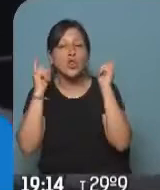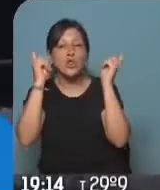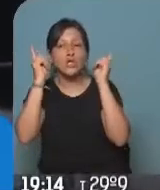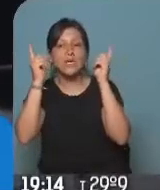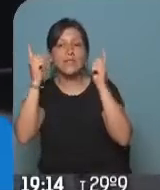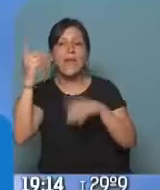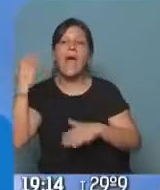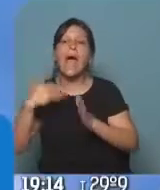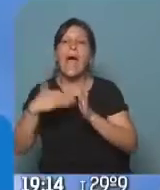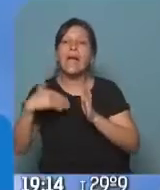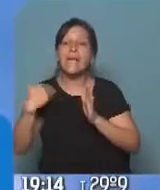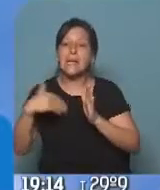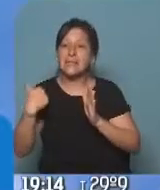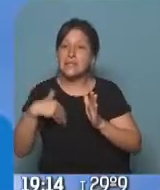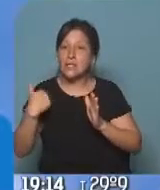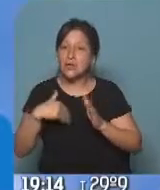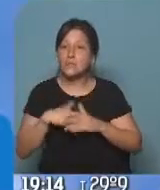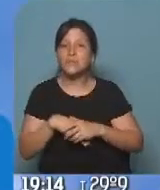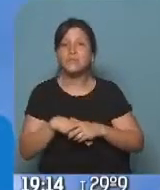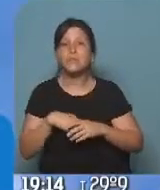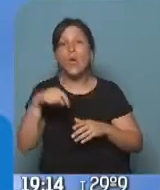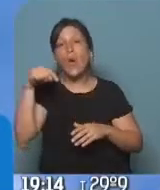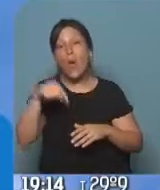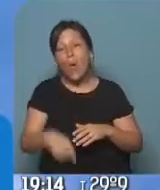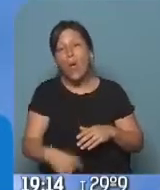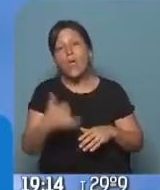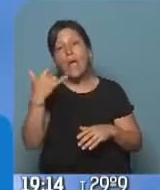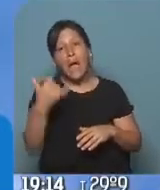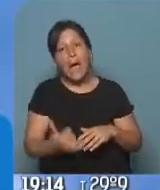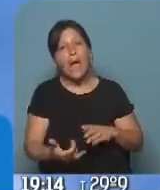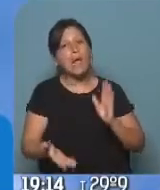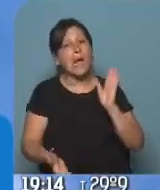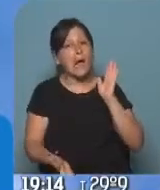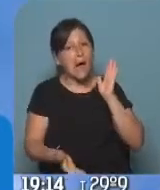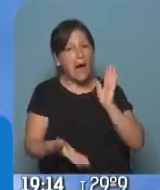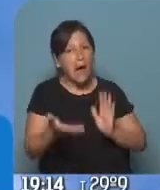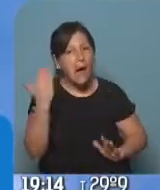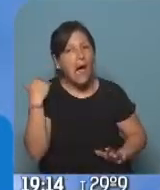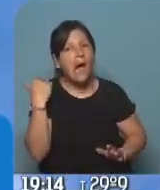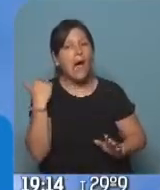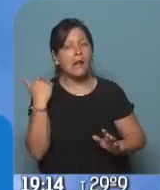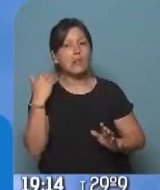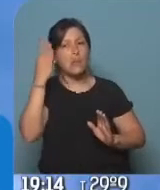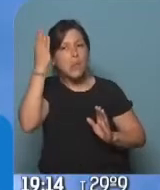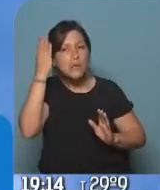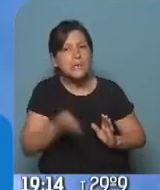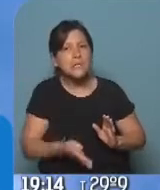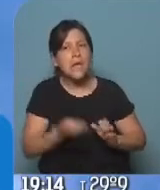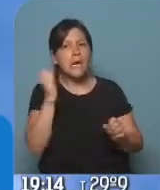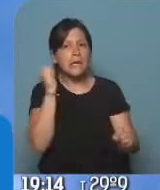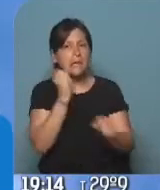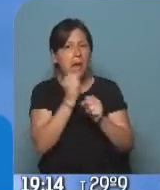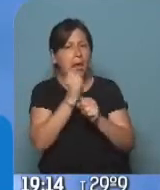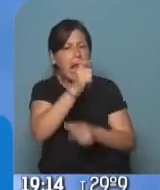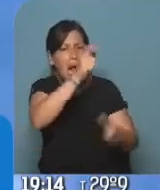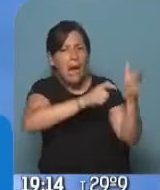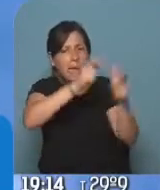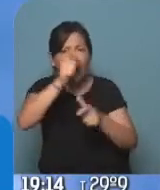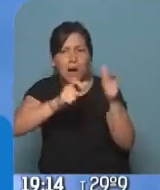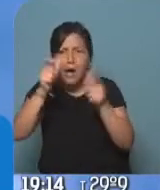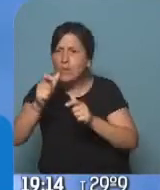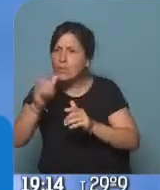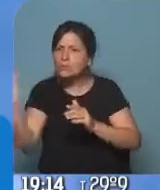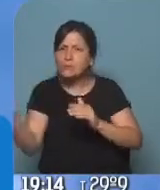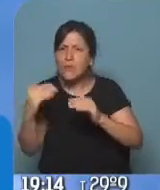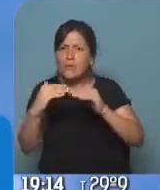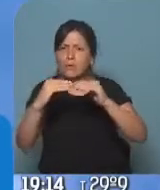Educación. Hoy hay un alto porcentaje de trabajadores de educación en la República Argentina que se encuentran debajo